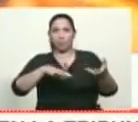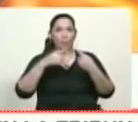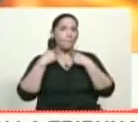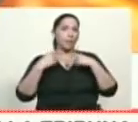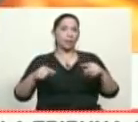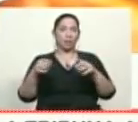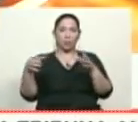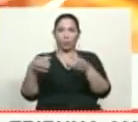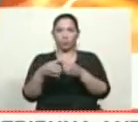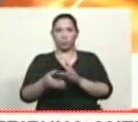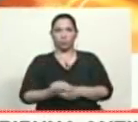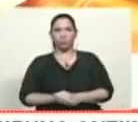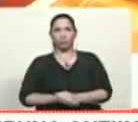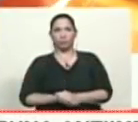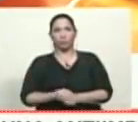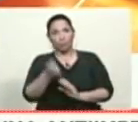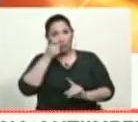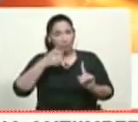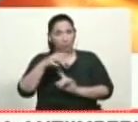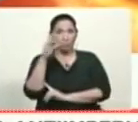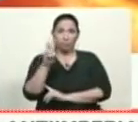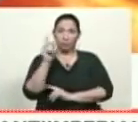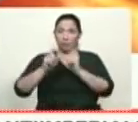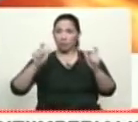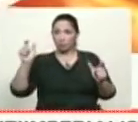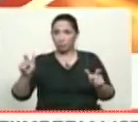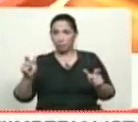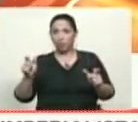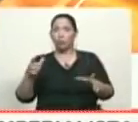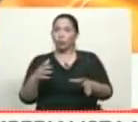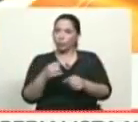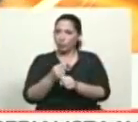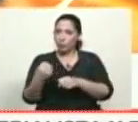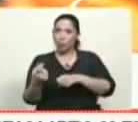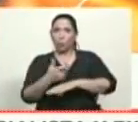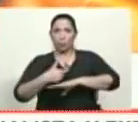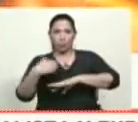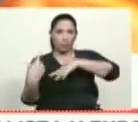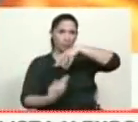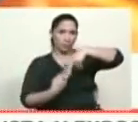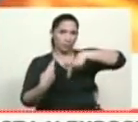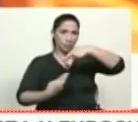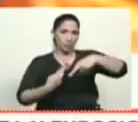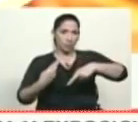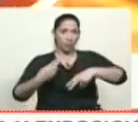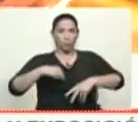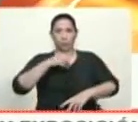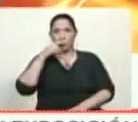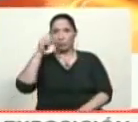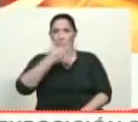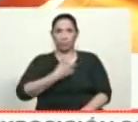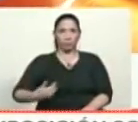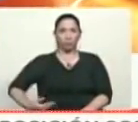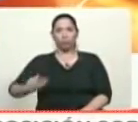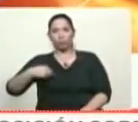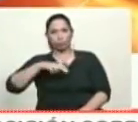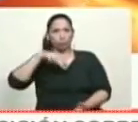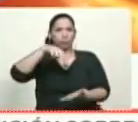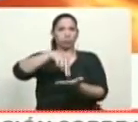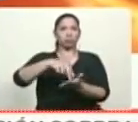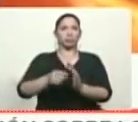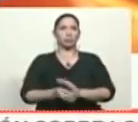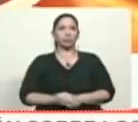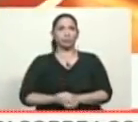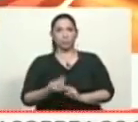Pero el pueblo venezolano confíe en el gobierno revolucionario, nuestro comandante presidente Nicolás Maduro. Aquí estamos parados, aquí les vamos